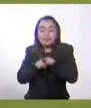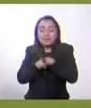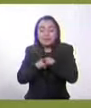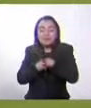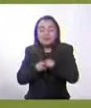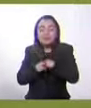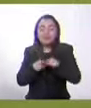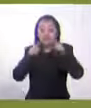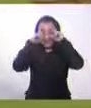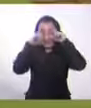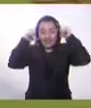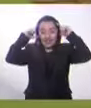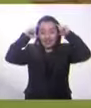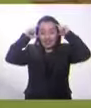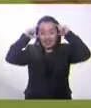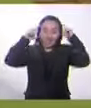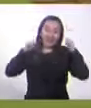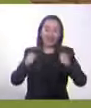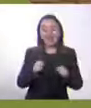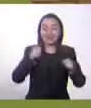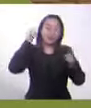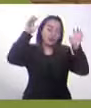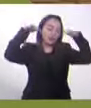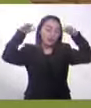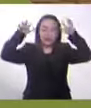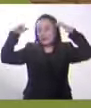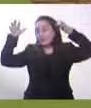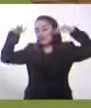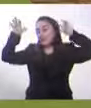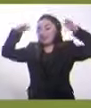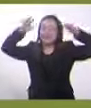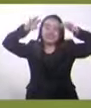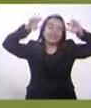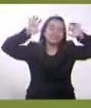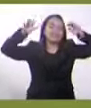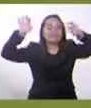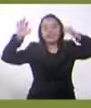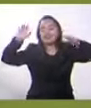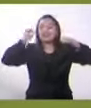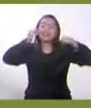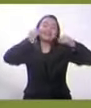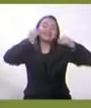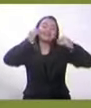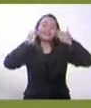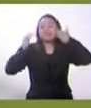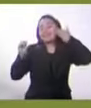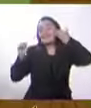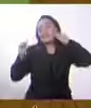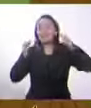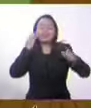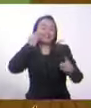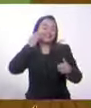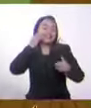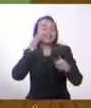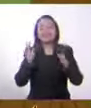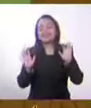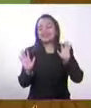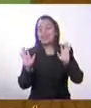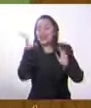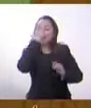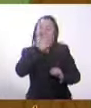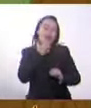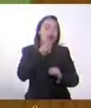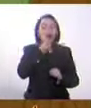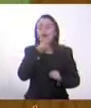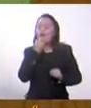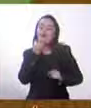La lluvia la una fiesta en la casa del manglar. Con mi linda mascarita yo me voy